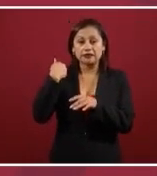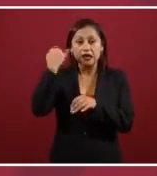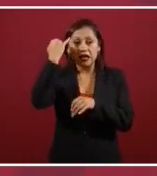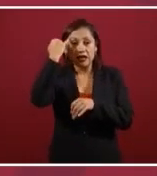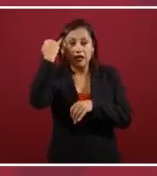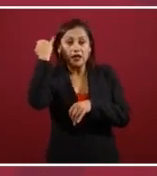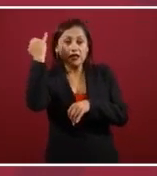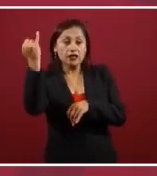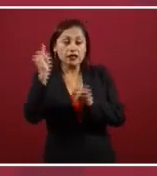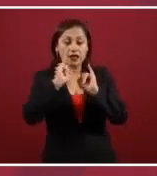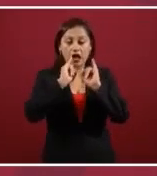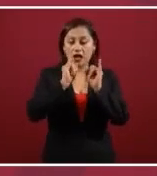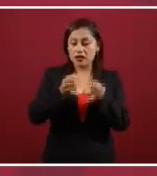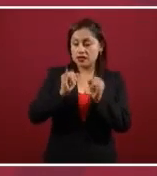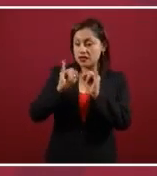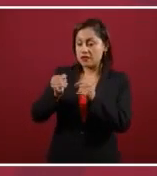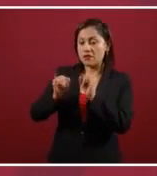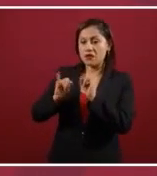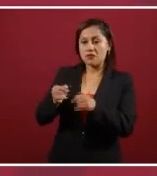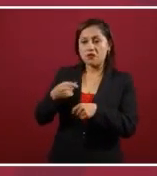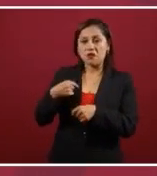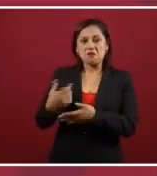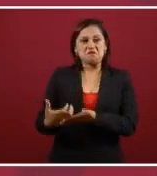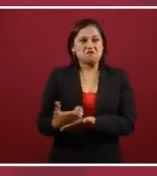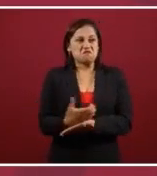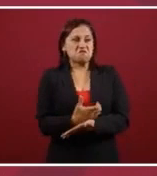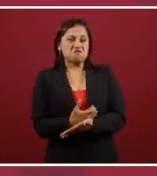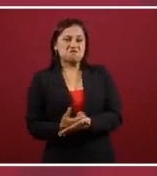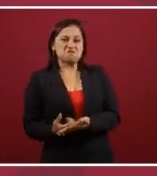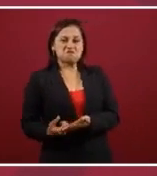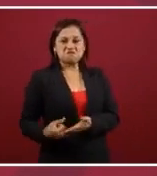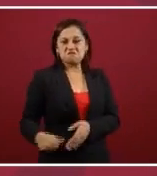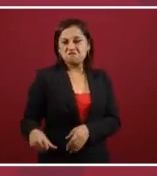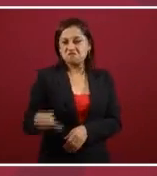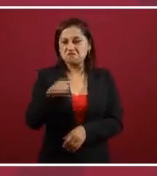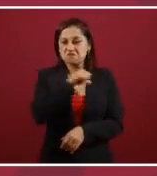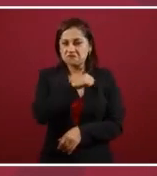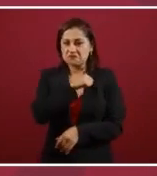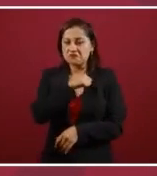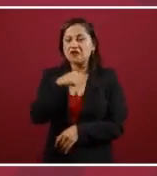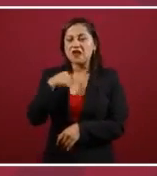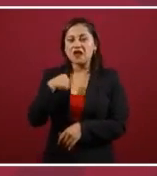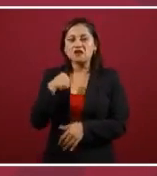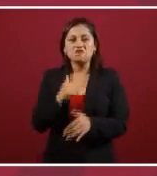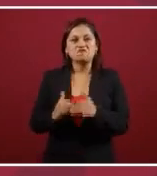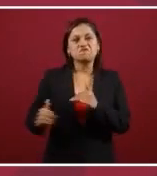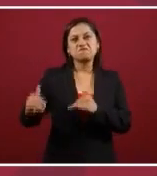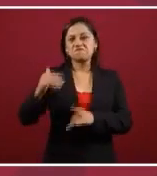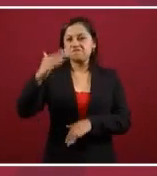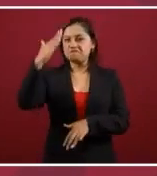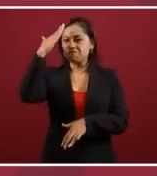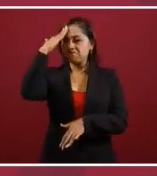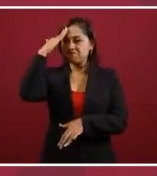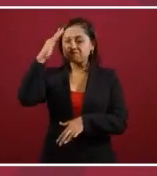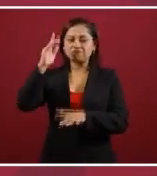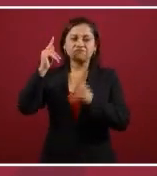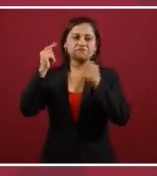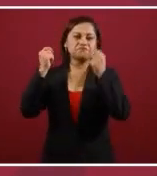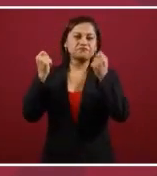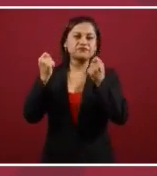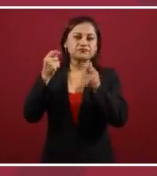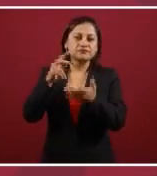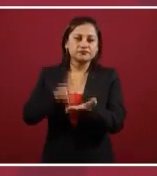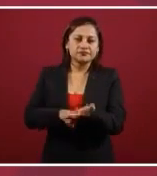del arribismo, de el querer triunfar a toda costa, sin escrúpulos morales,